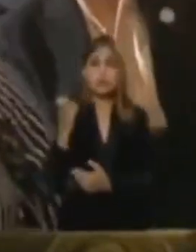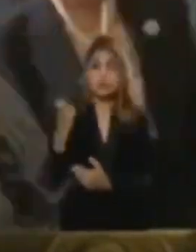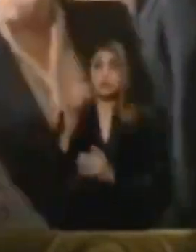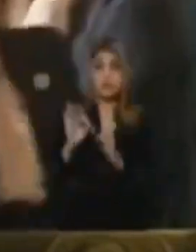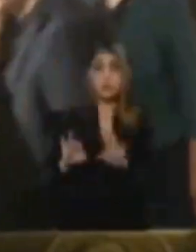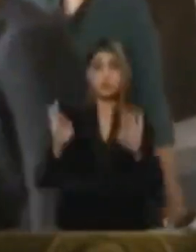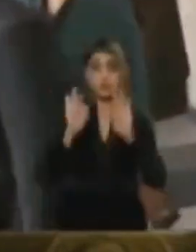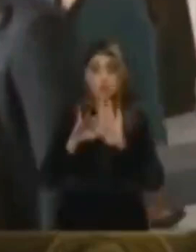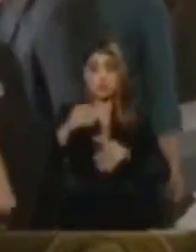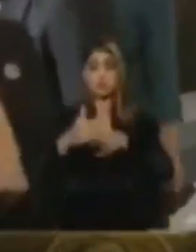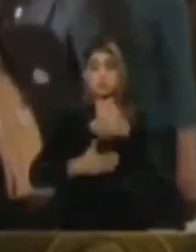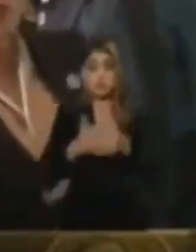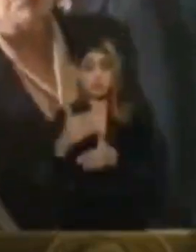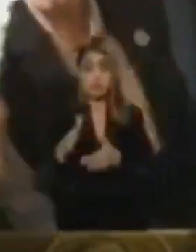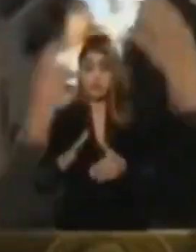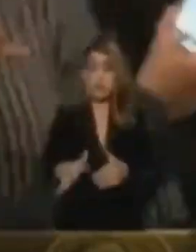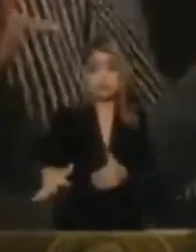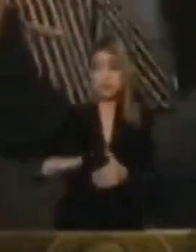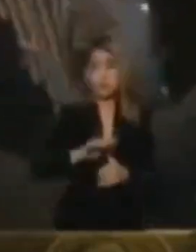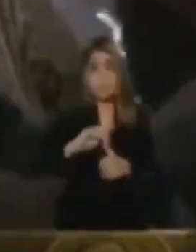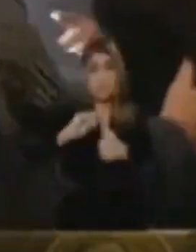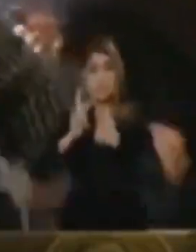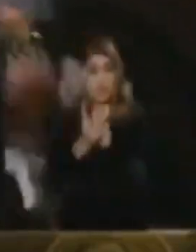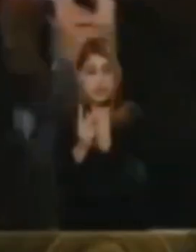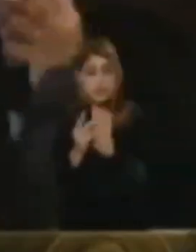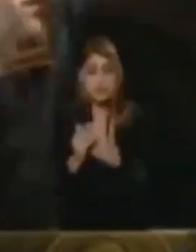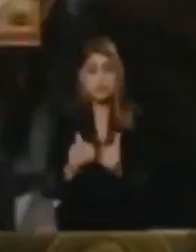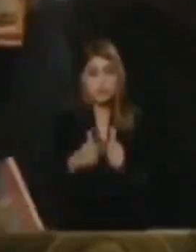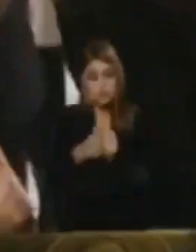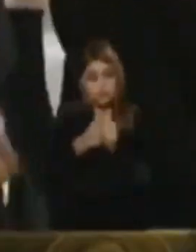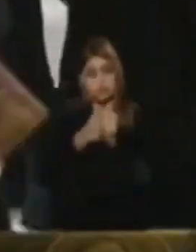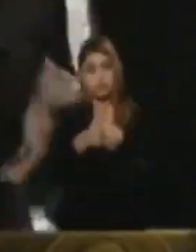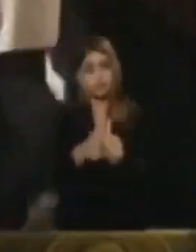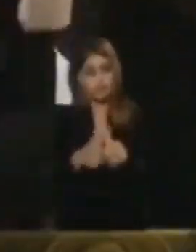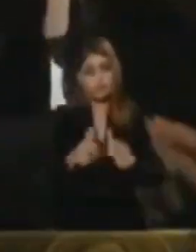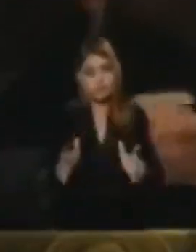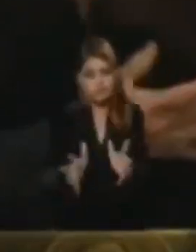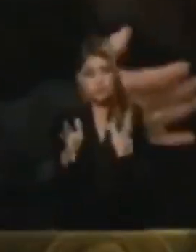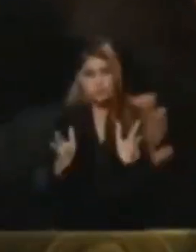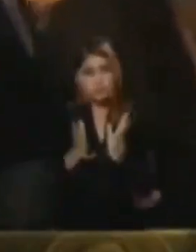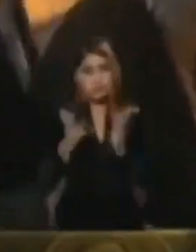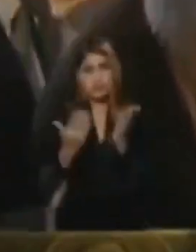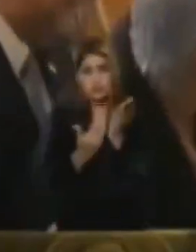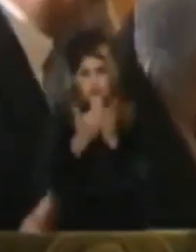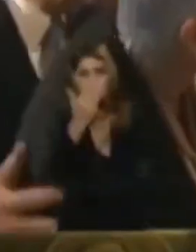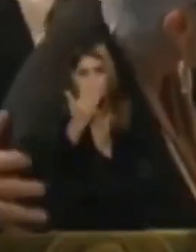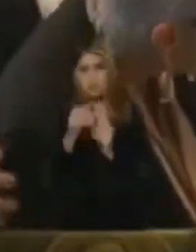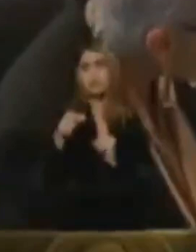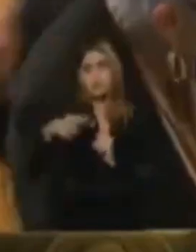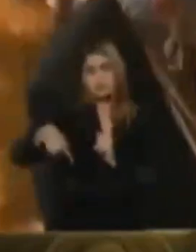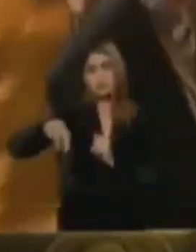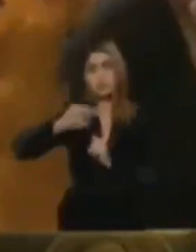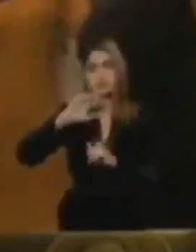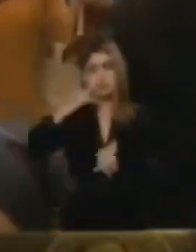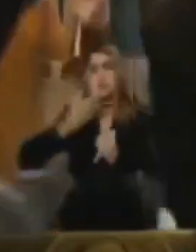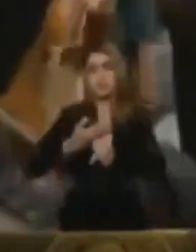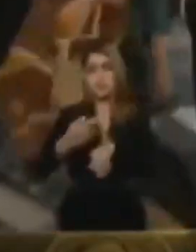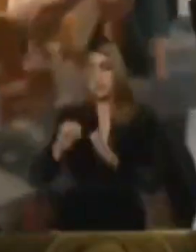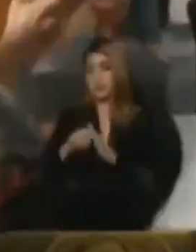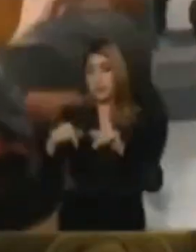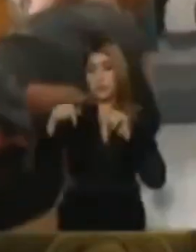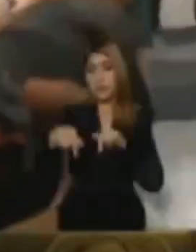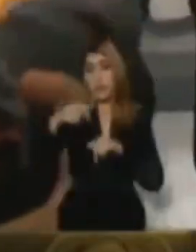en este proceso de construcción de un país tan diverso como es el México, y que sin